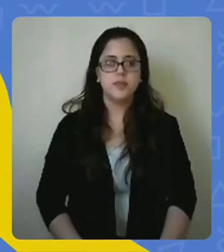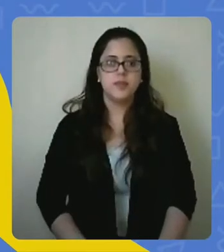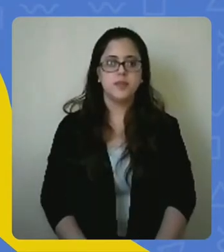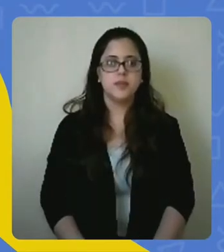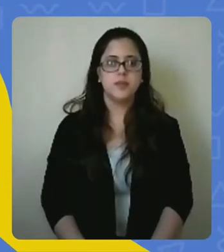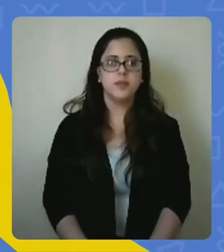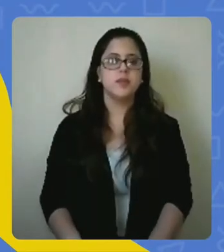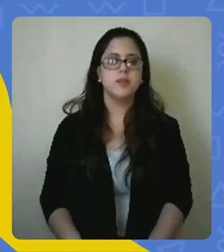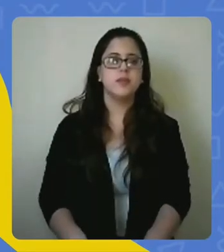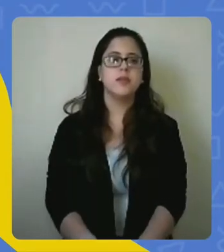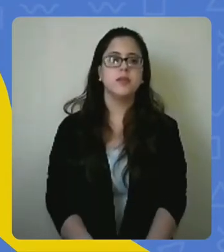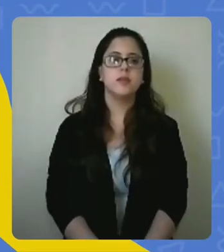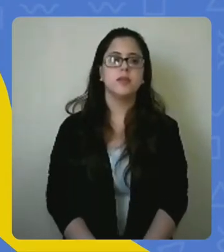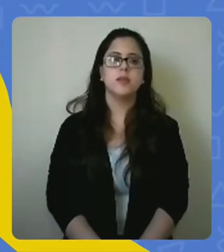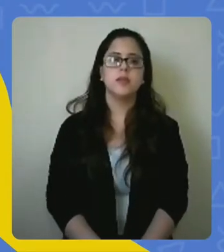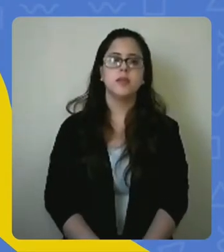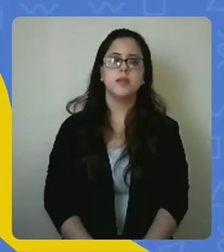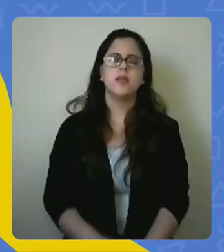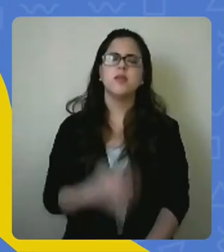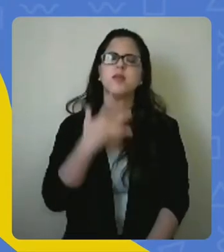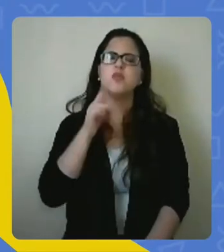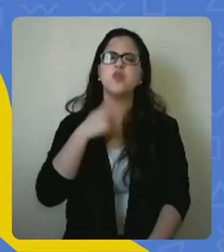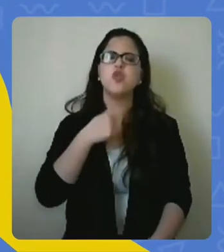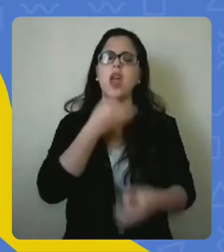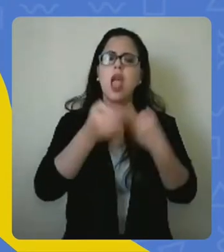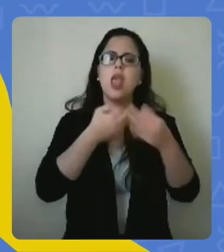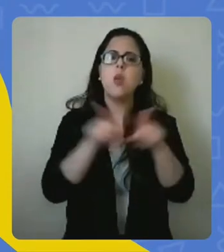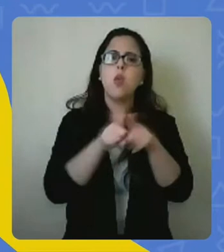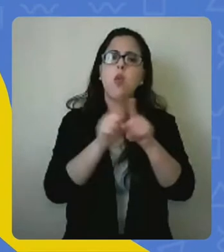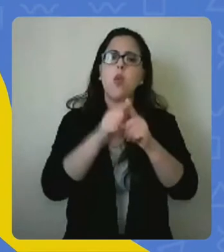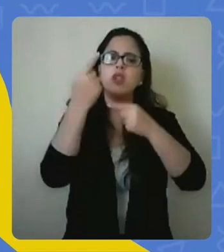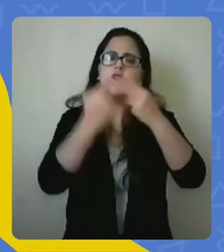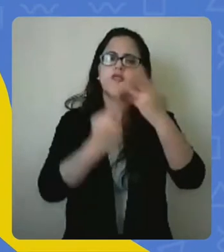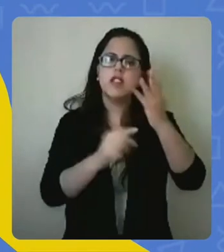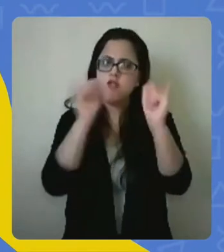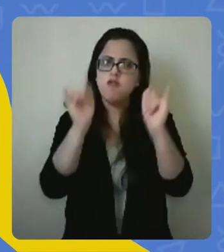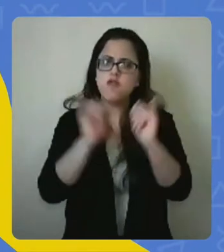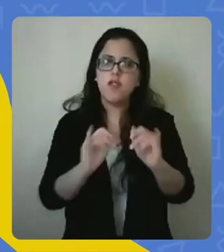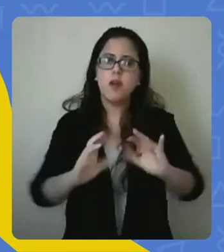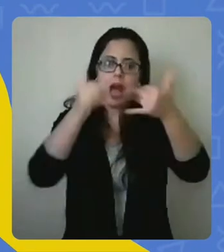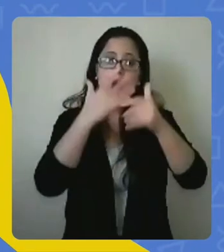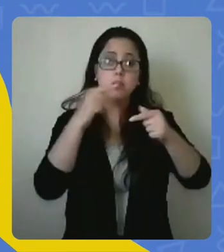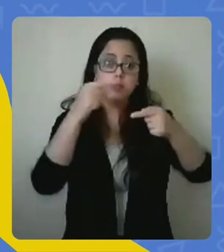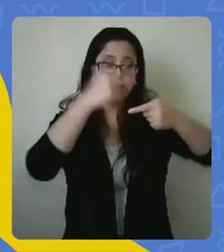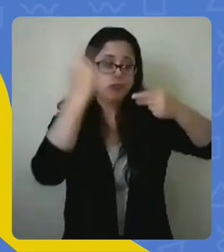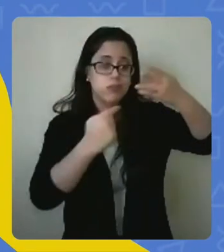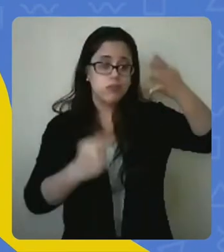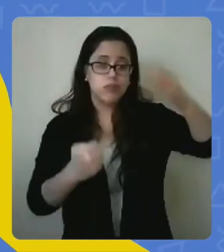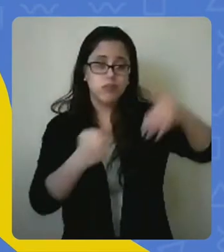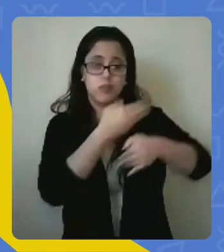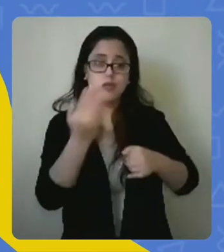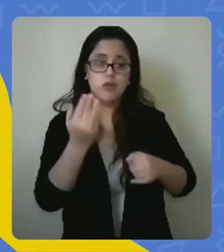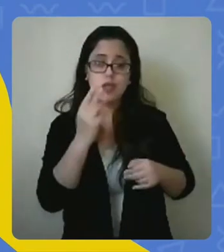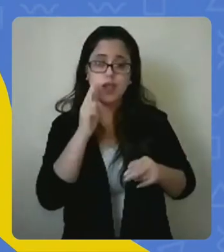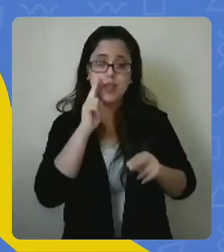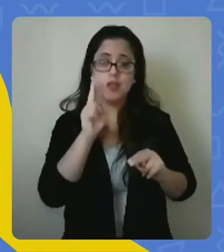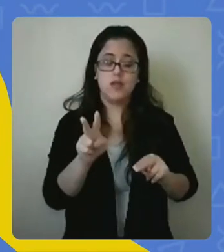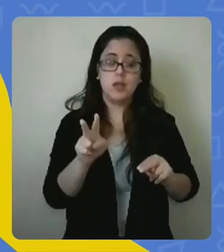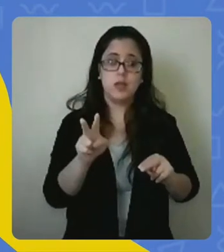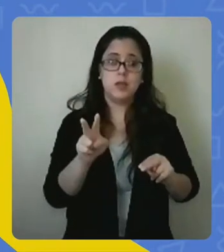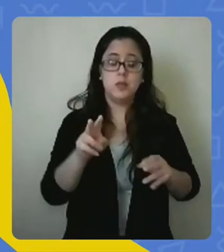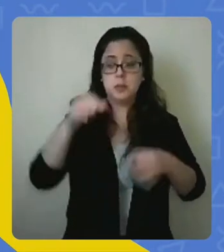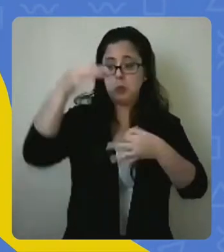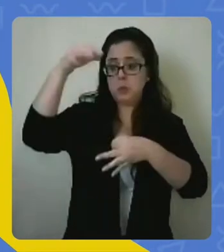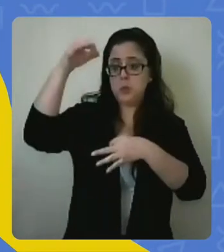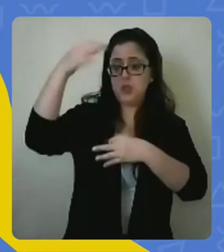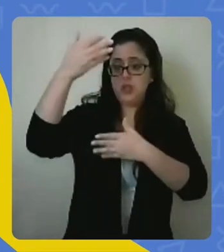¿Por qué les digo que hay muchas formas de jugar? Porque tenemos todos estos juegos, que son los que están puestos en el folleto, juegos